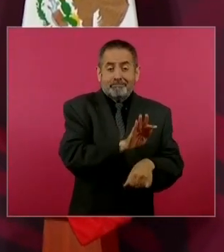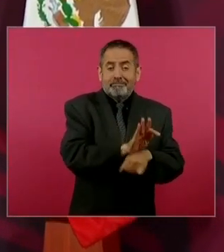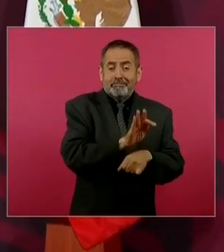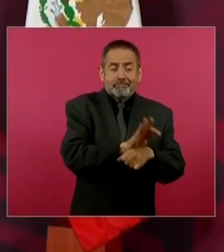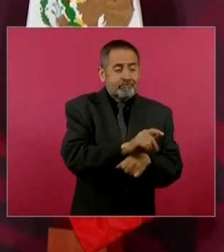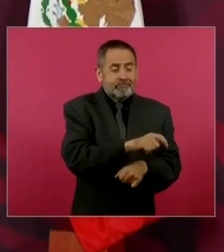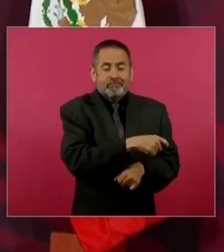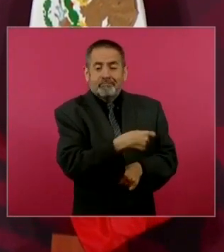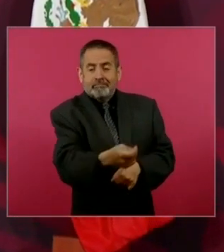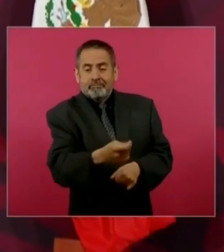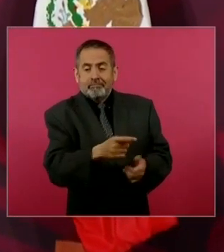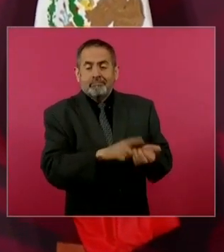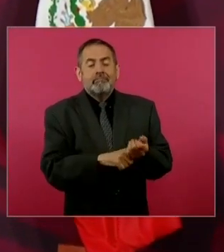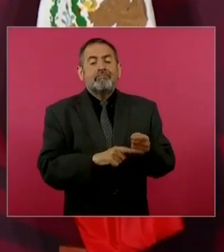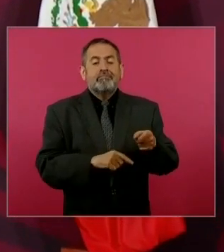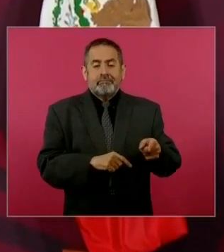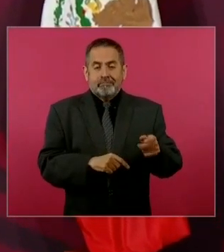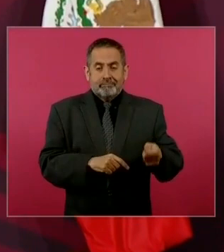del gobierno,